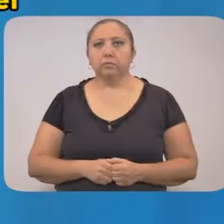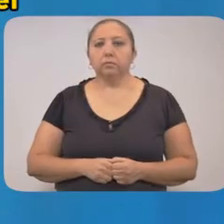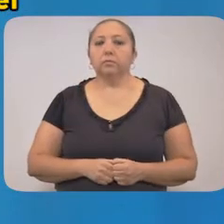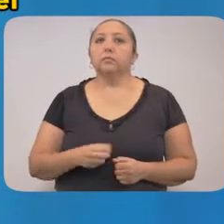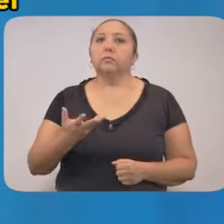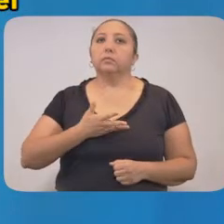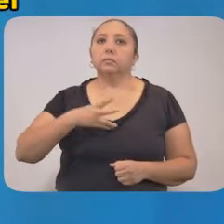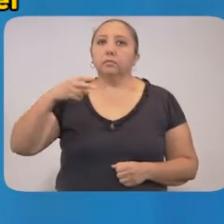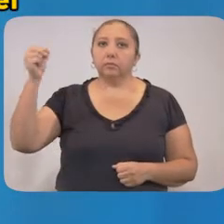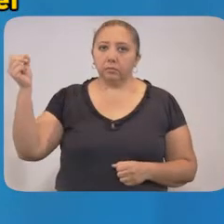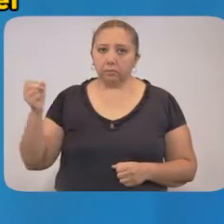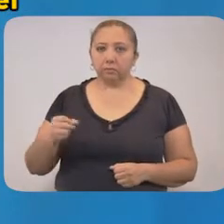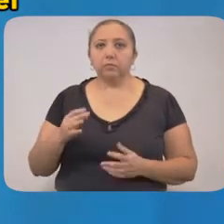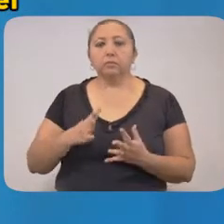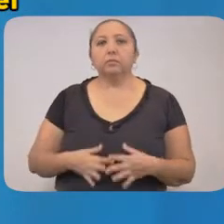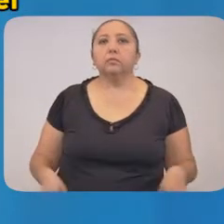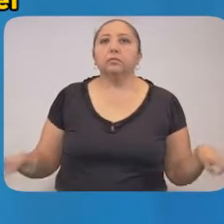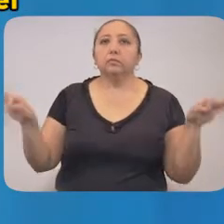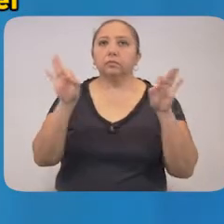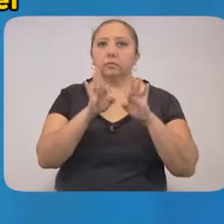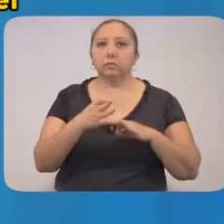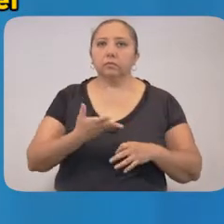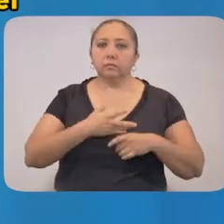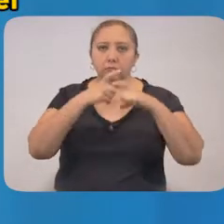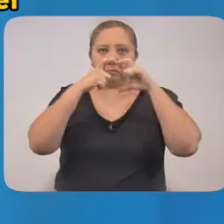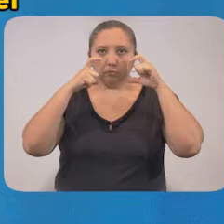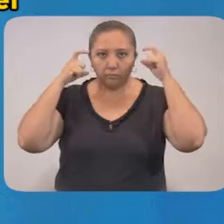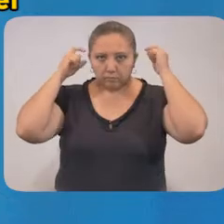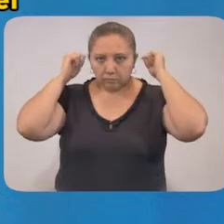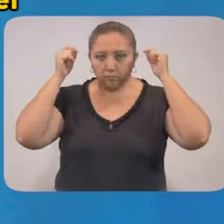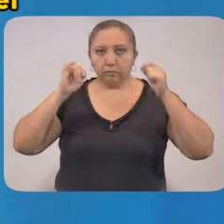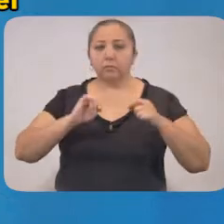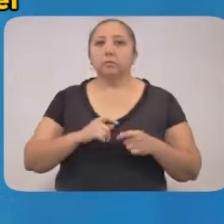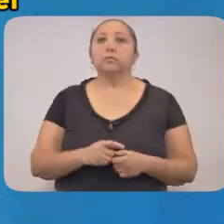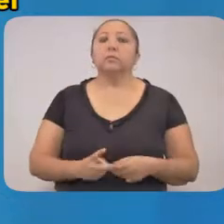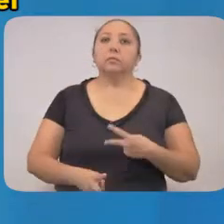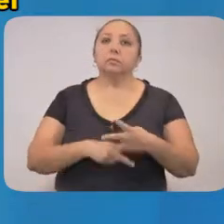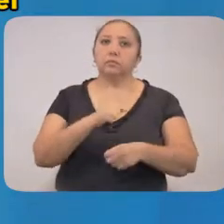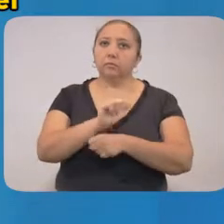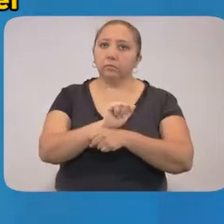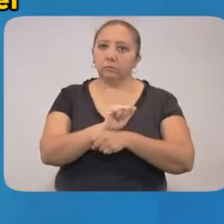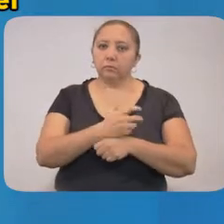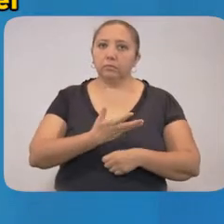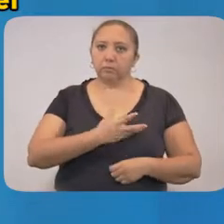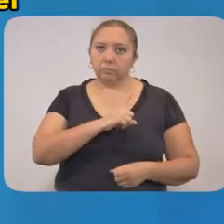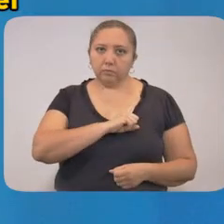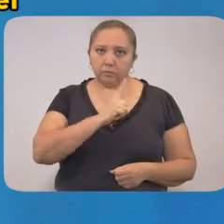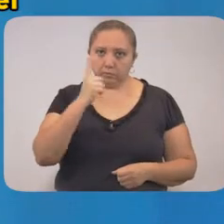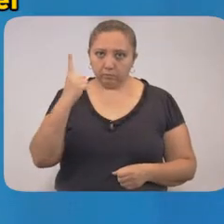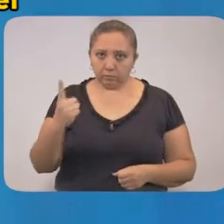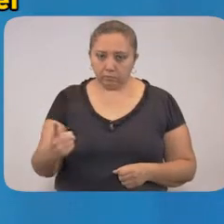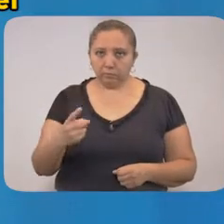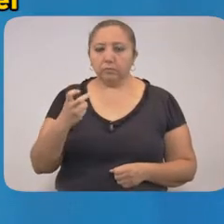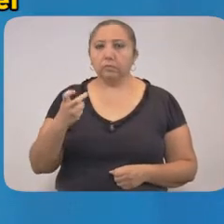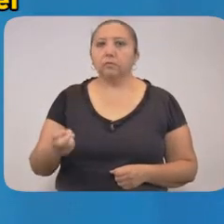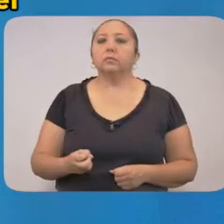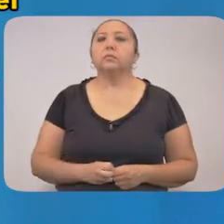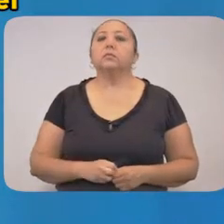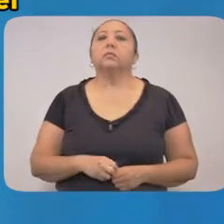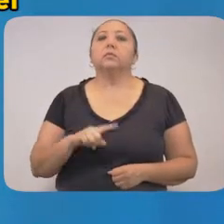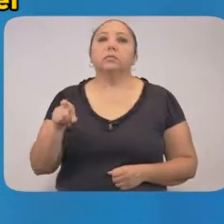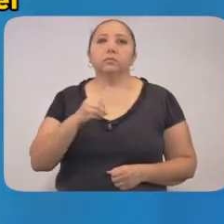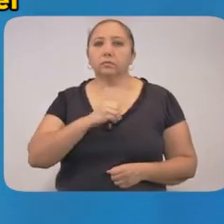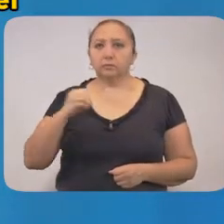Los que tienen que salir de manera indispensable tienen que usar el cubrebocas. Y si se transportan en automóvil, tienen que ir solos. Estas medidas